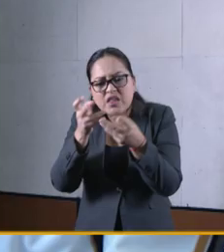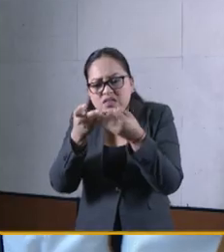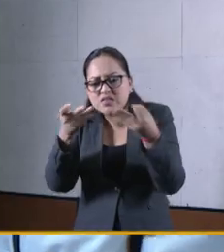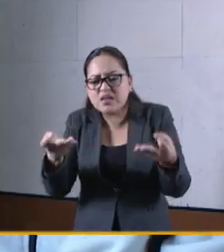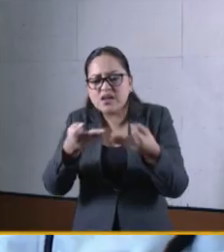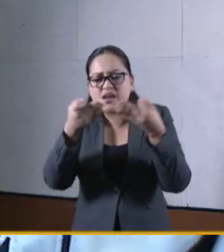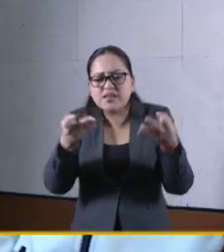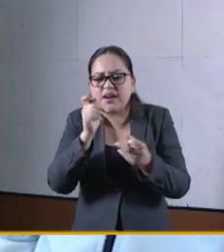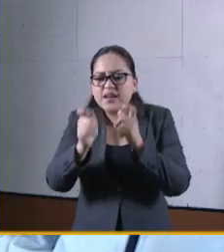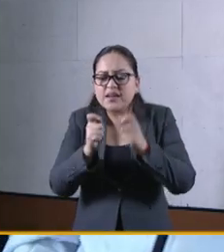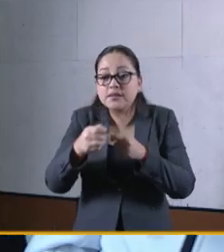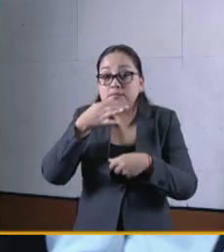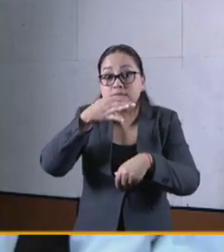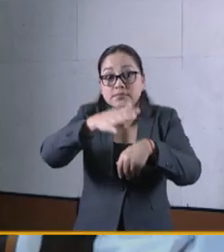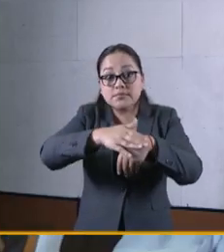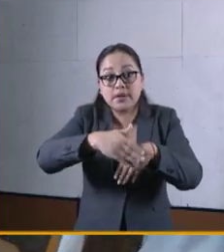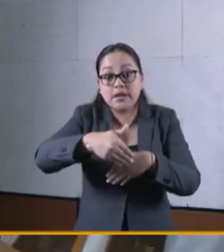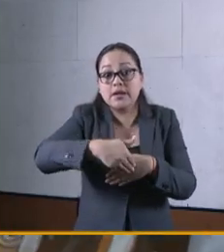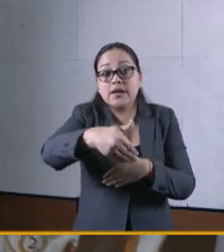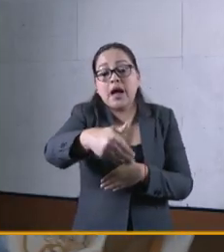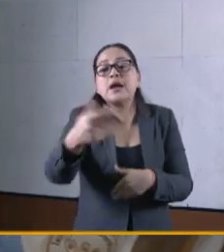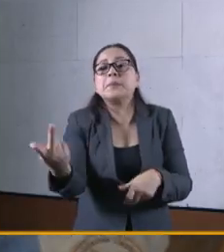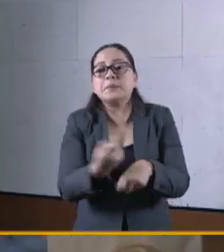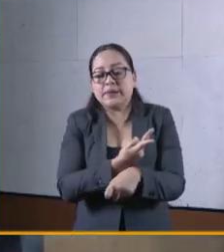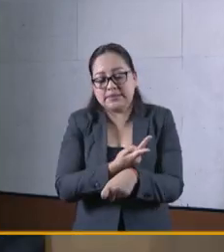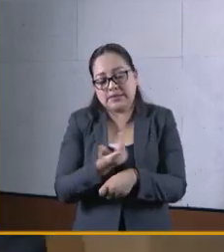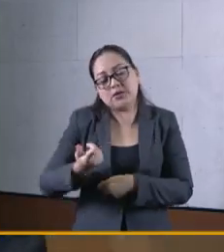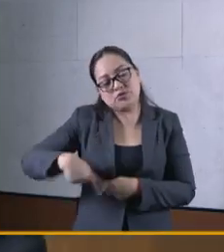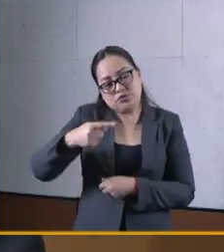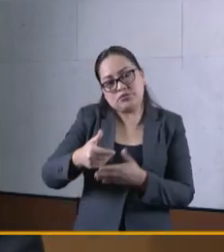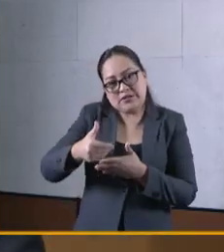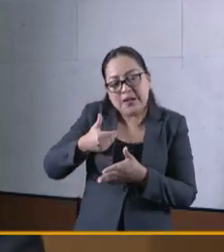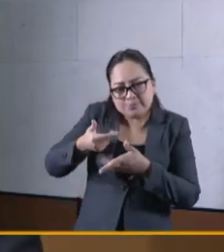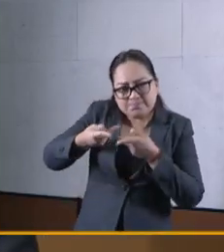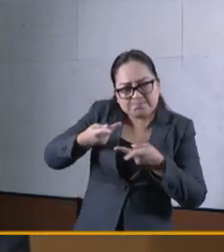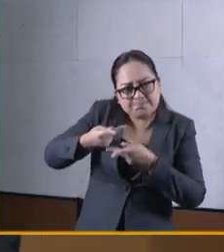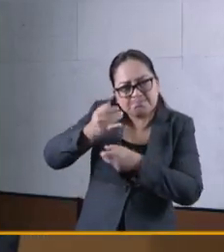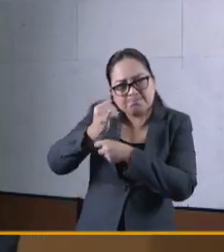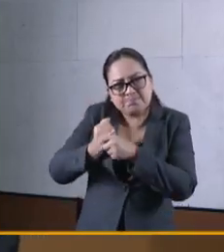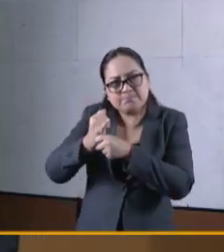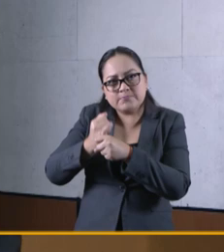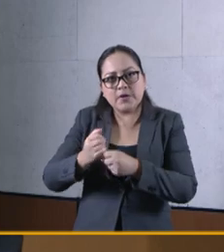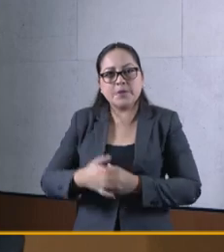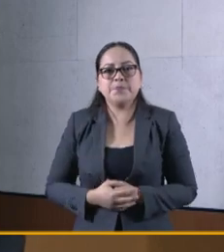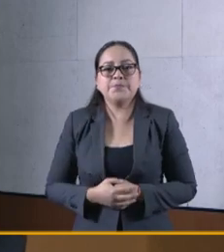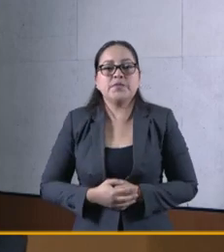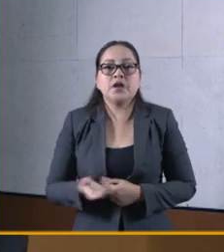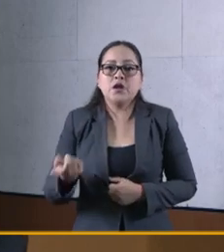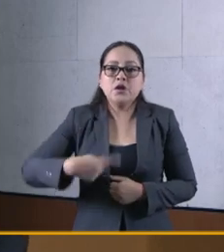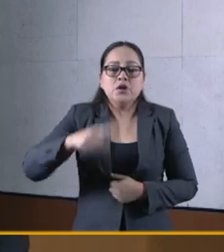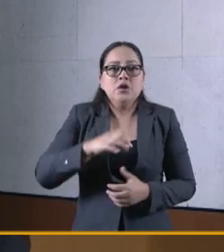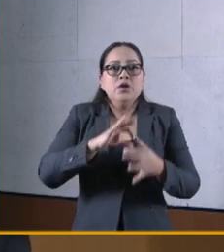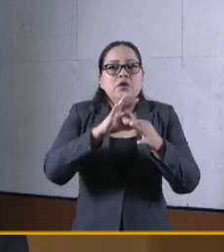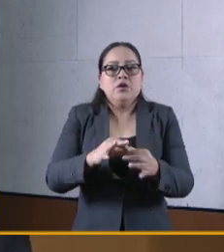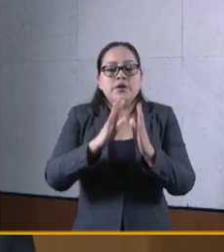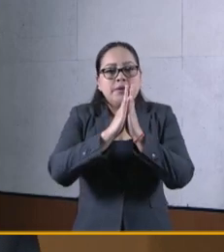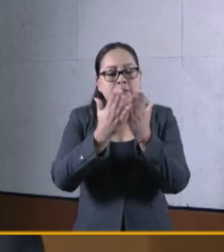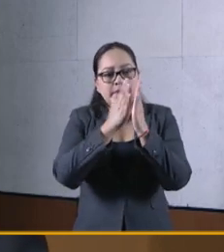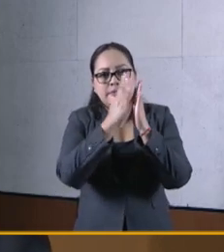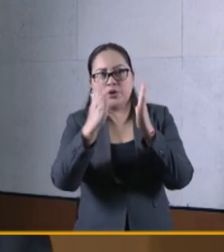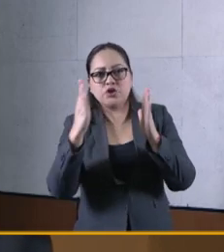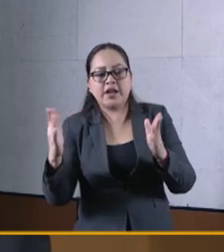y predecimos sus efectos preservamos a la isla biblioteca y la hemeroteca